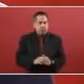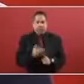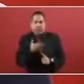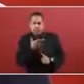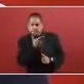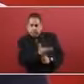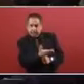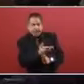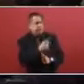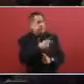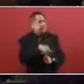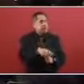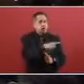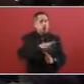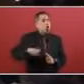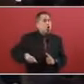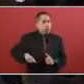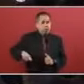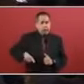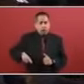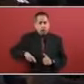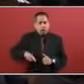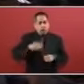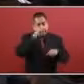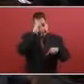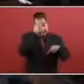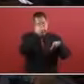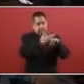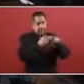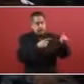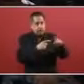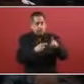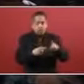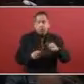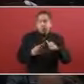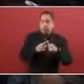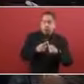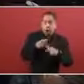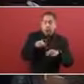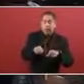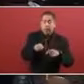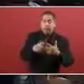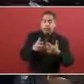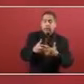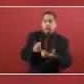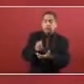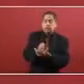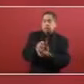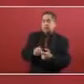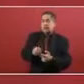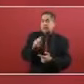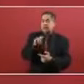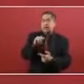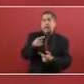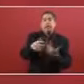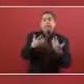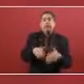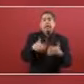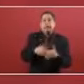pedirle a los gobiernos extranjeros que avalen la actitud moral de sus